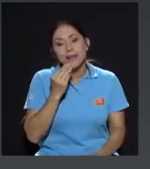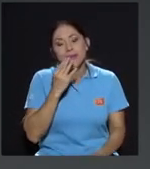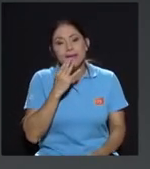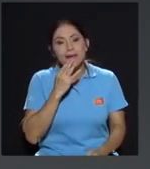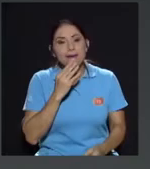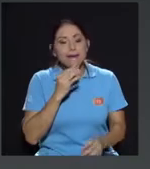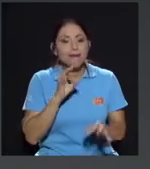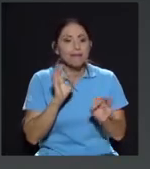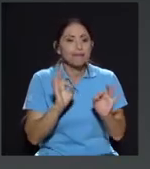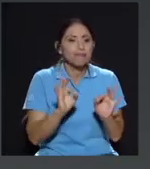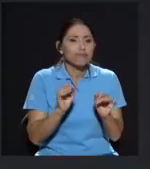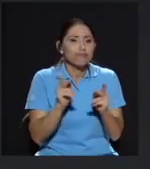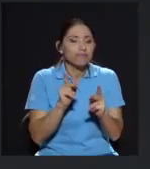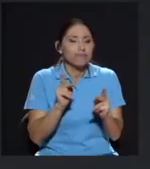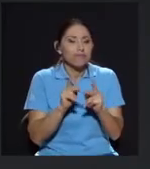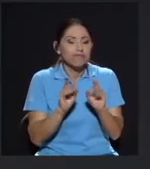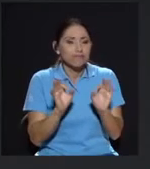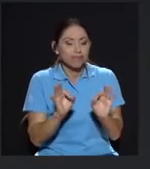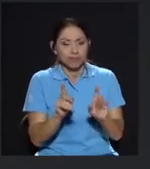y